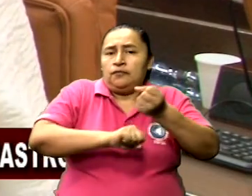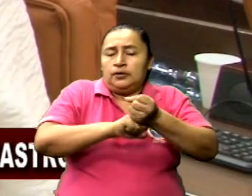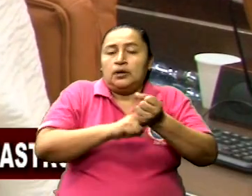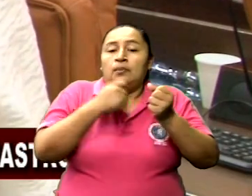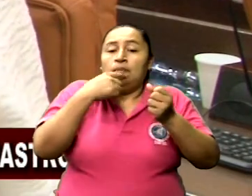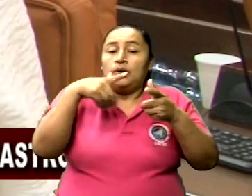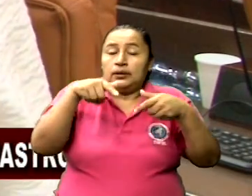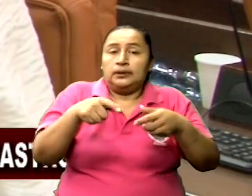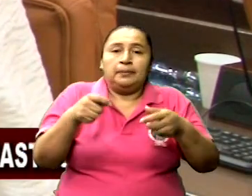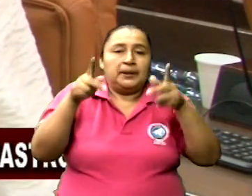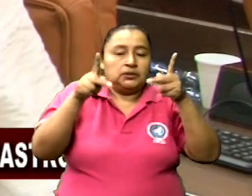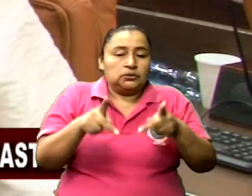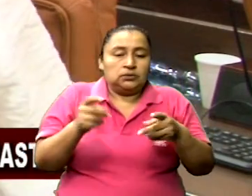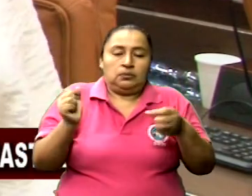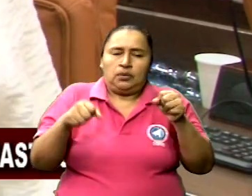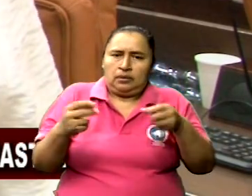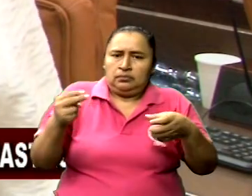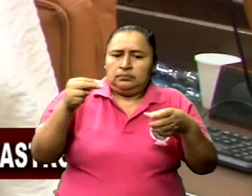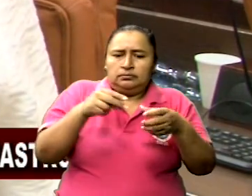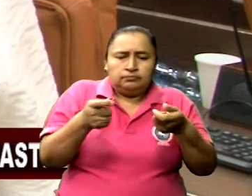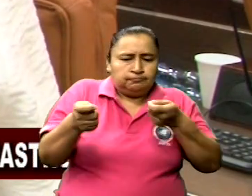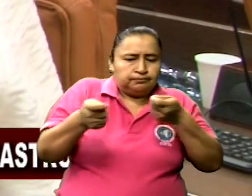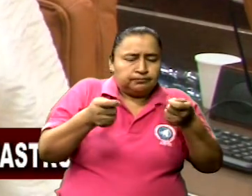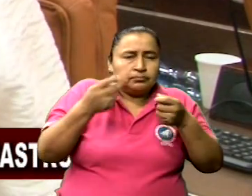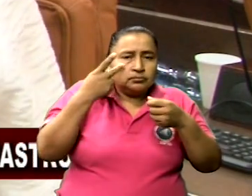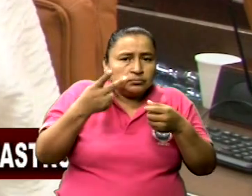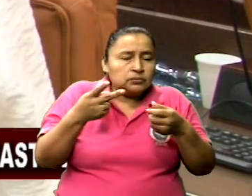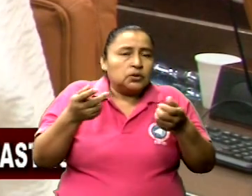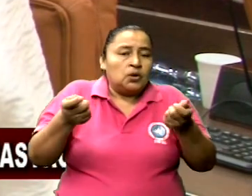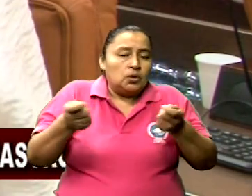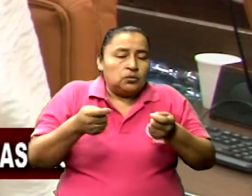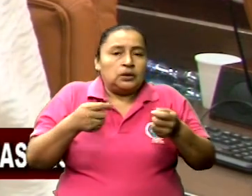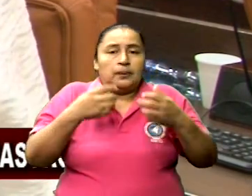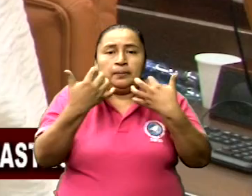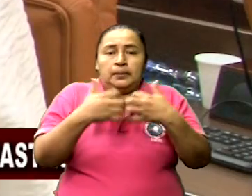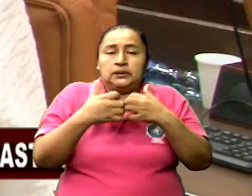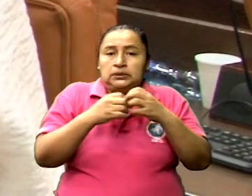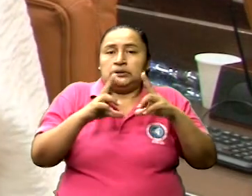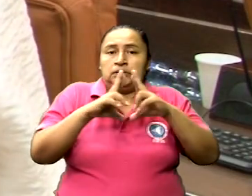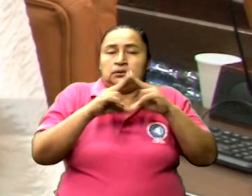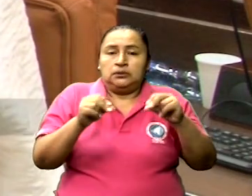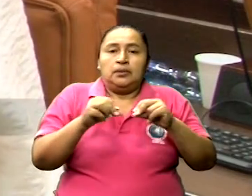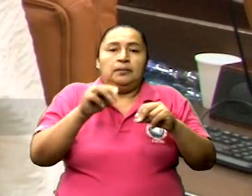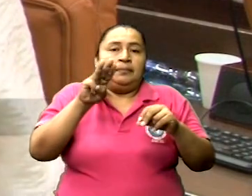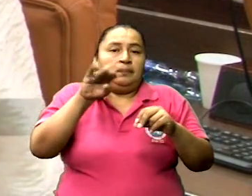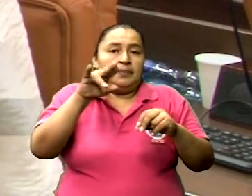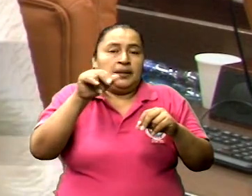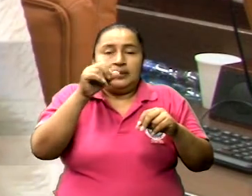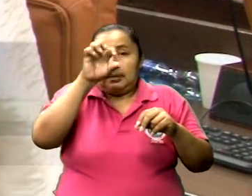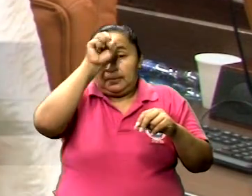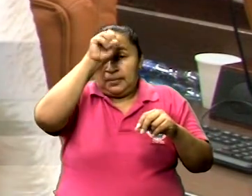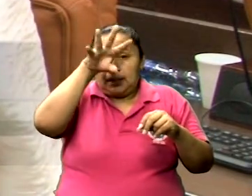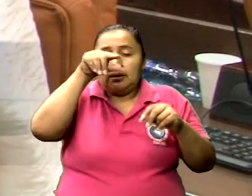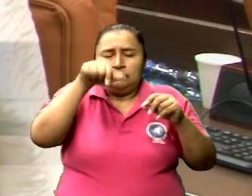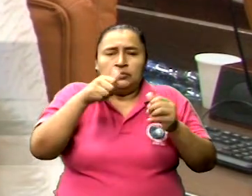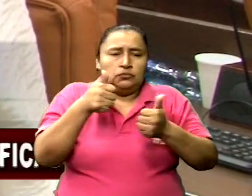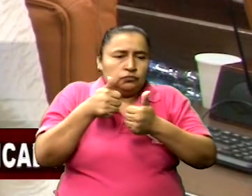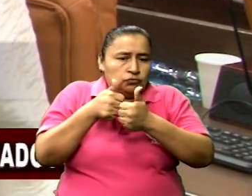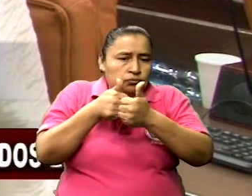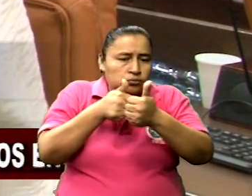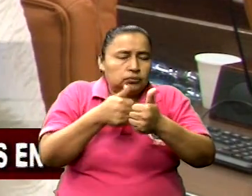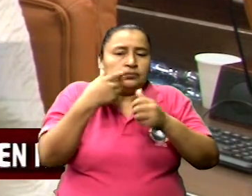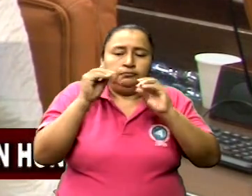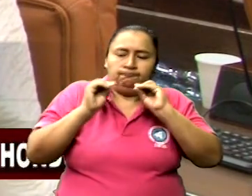se va a poder involucrar más directamente la empresa nicaragüense de minas, dándole seguimiento,